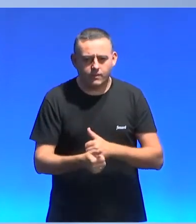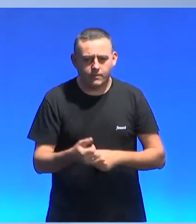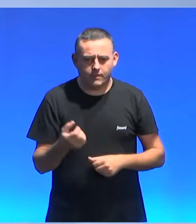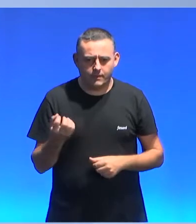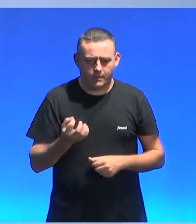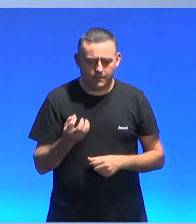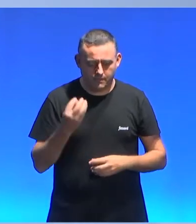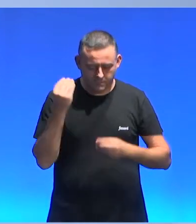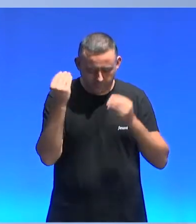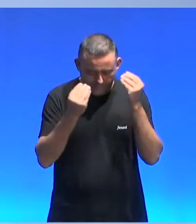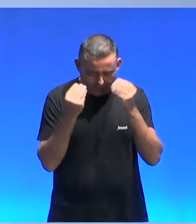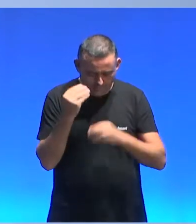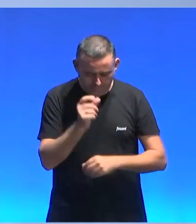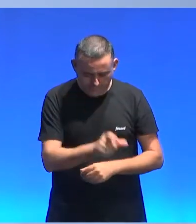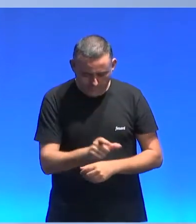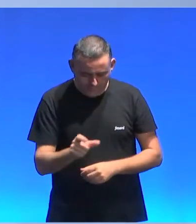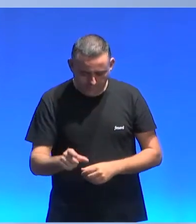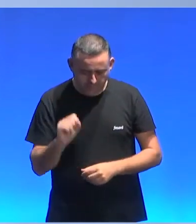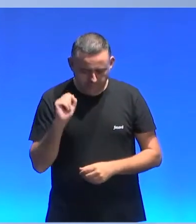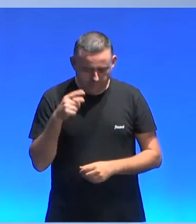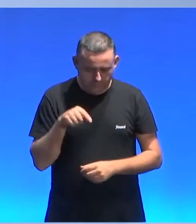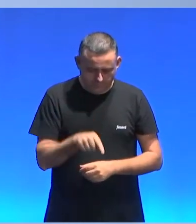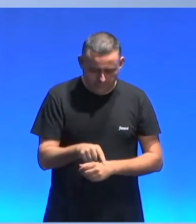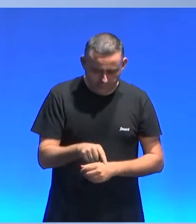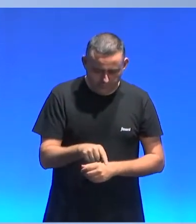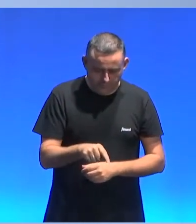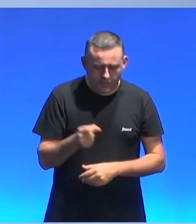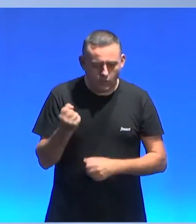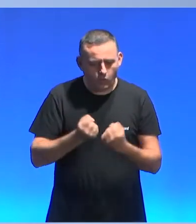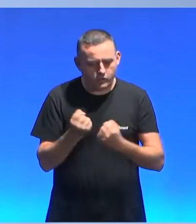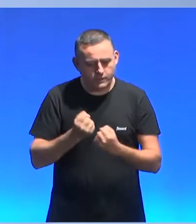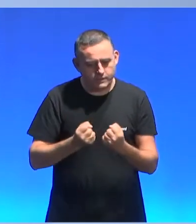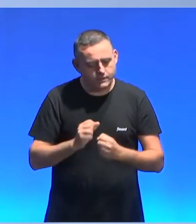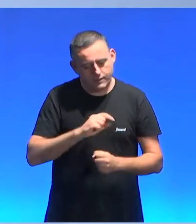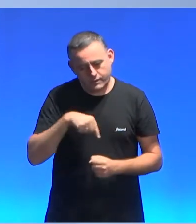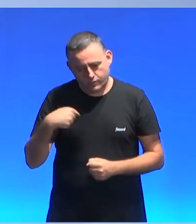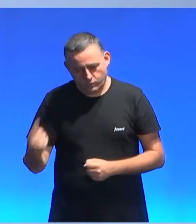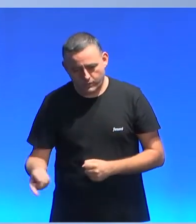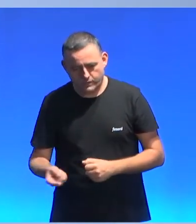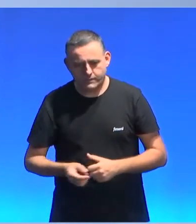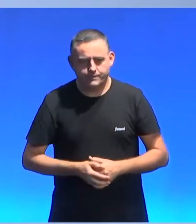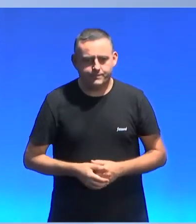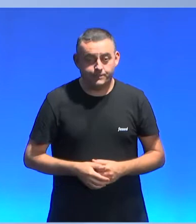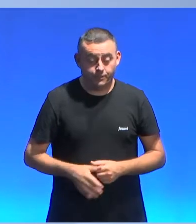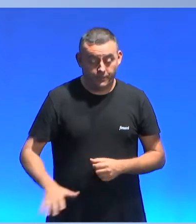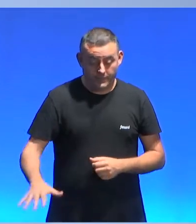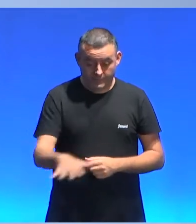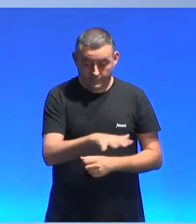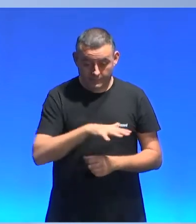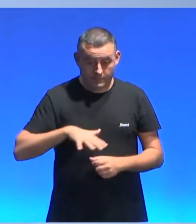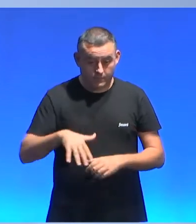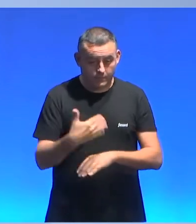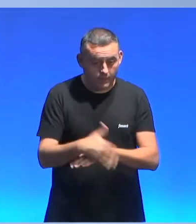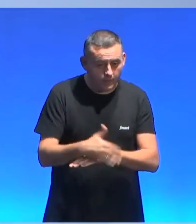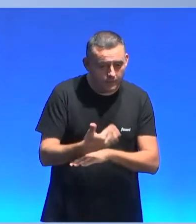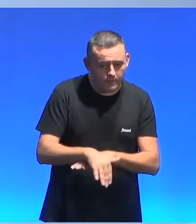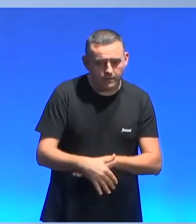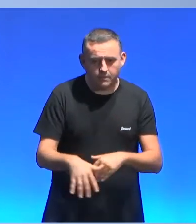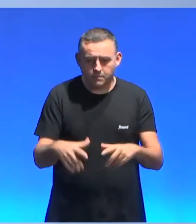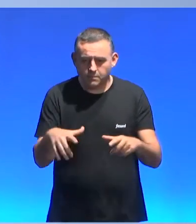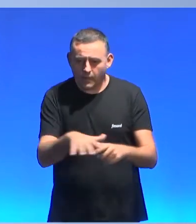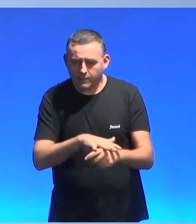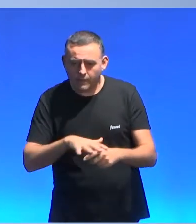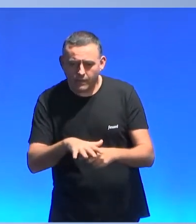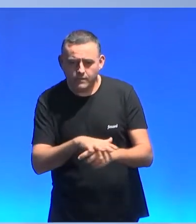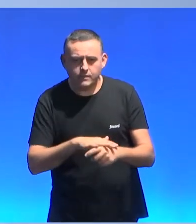las personas y no a los coches, y que el lugar, el espacio público sea especialmente para las personas y no